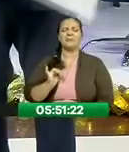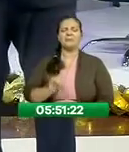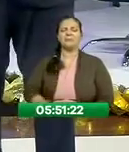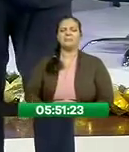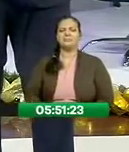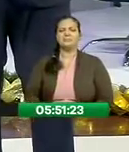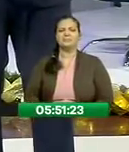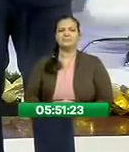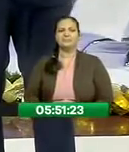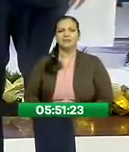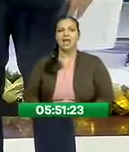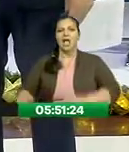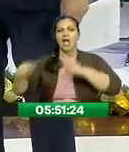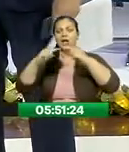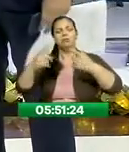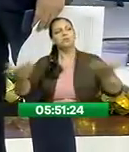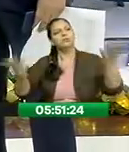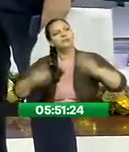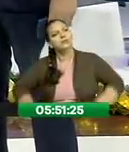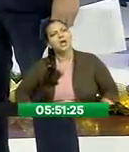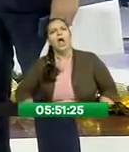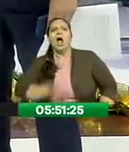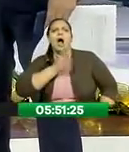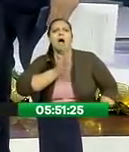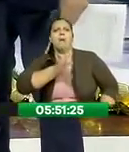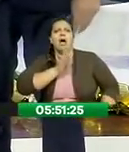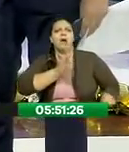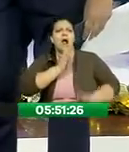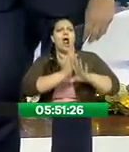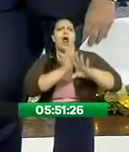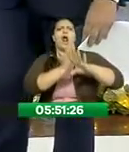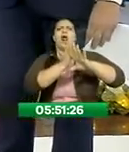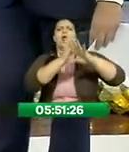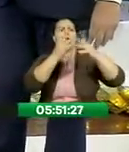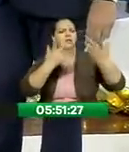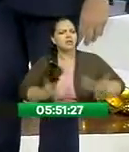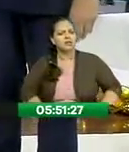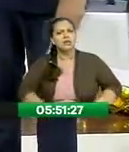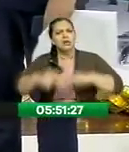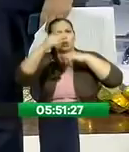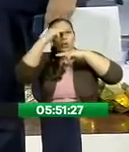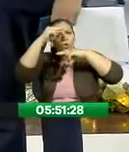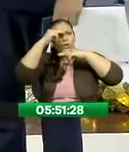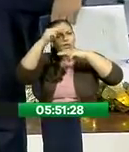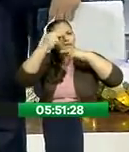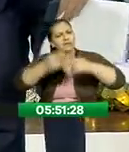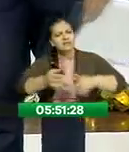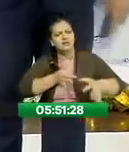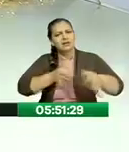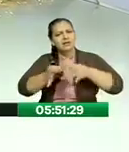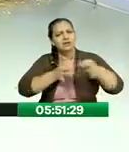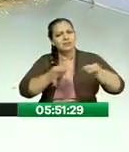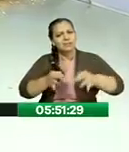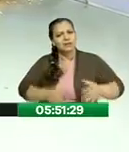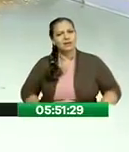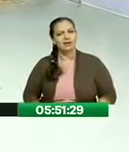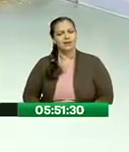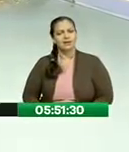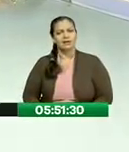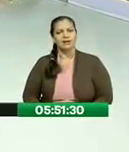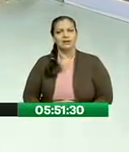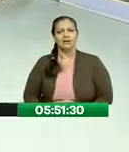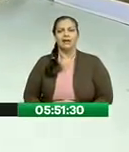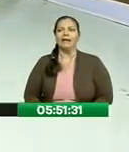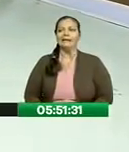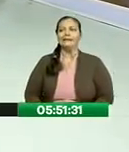Está bravísimo, Guagui. Solo este gato negro que nos está hablando a que nos vaya. A ver, cabeza gato. ¿Viste una cabeza gato negro? La de Guagui. La de Guagui. Vamos, los